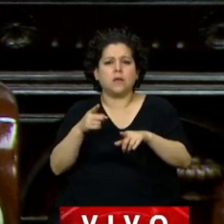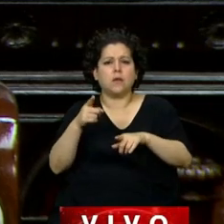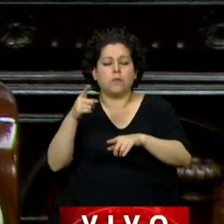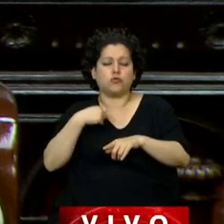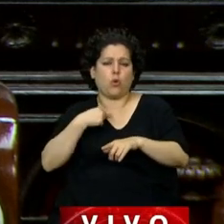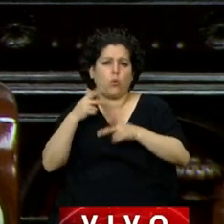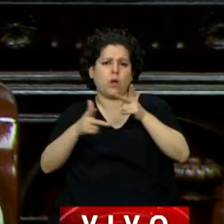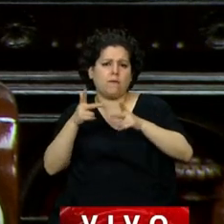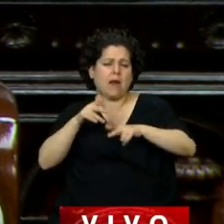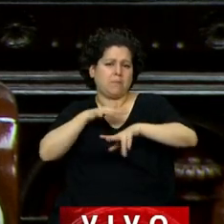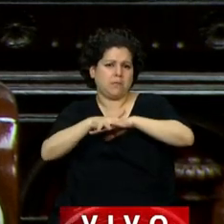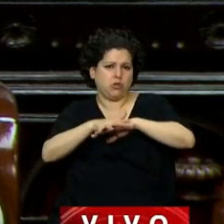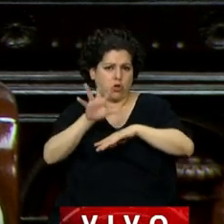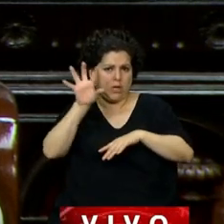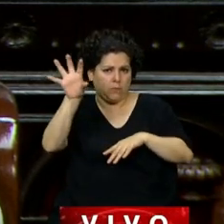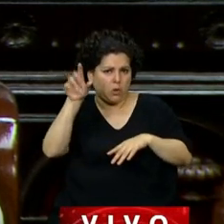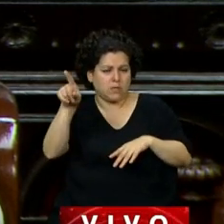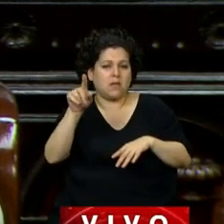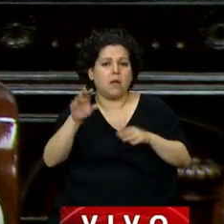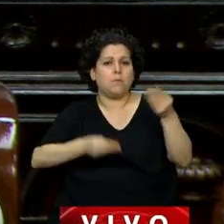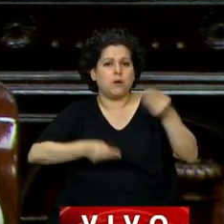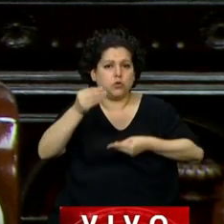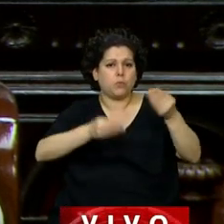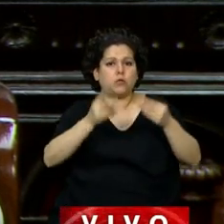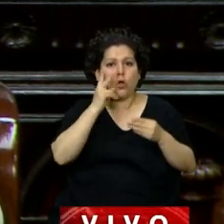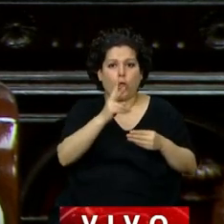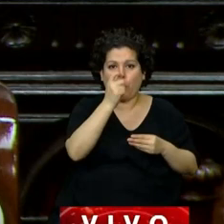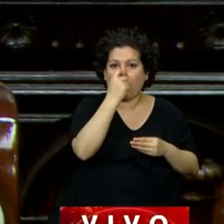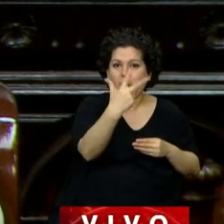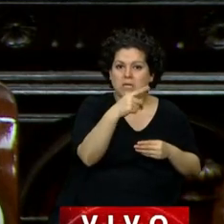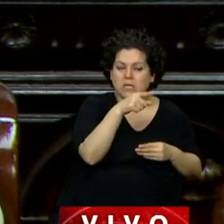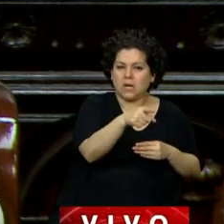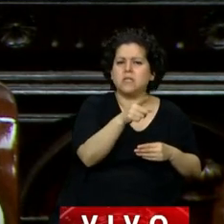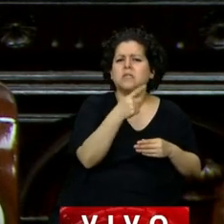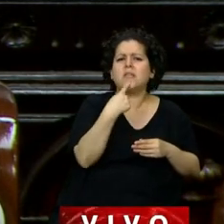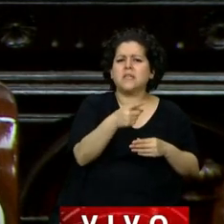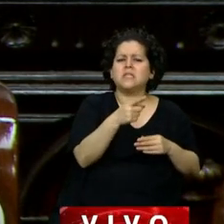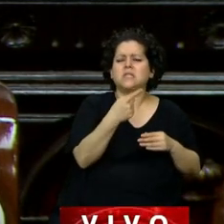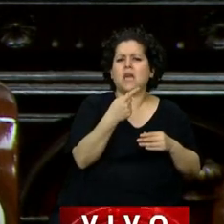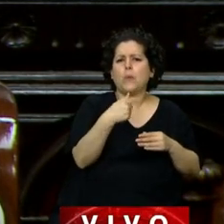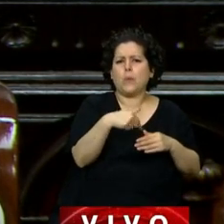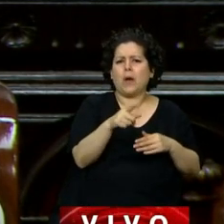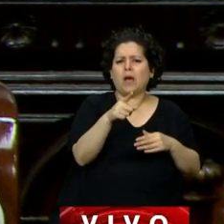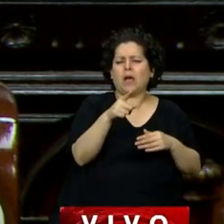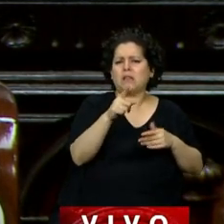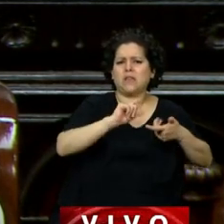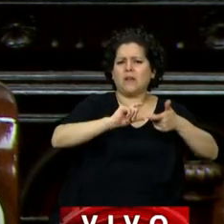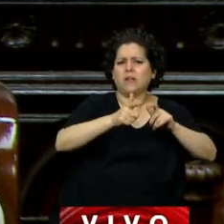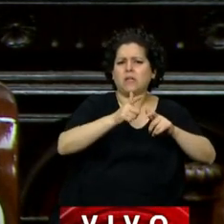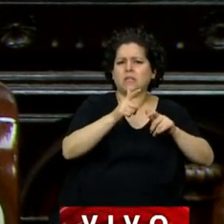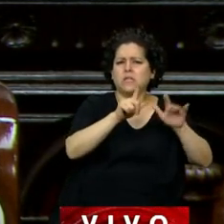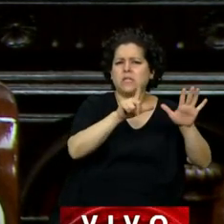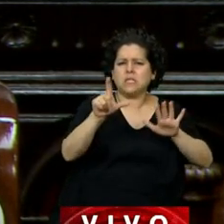mi provincia. El presupuesto 2023 expresa un crecimiento sostenido de transferencias de alrededor